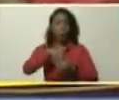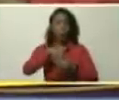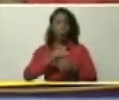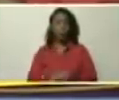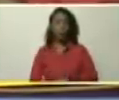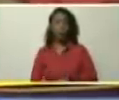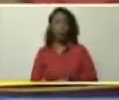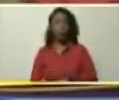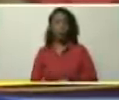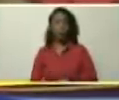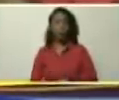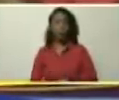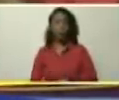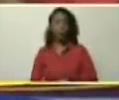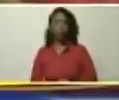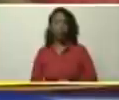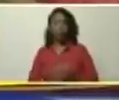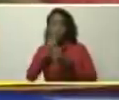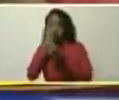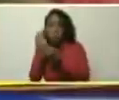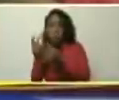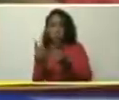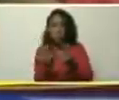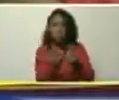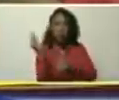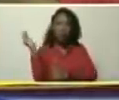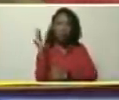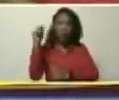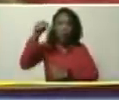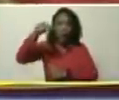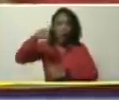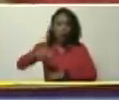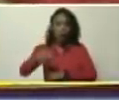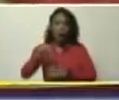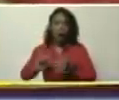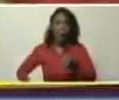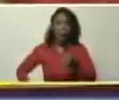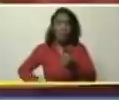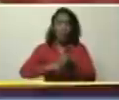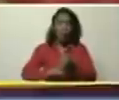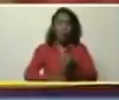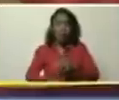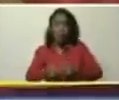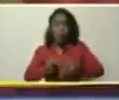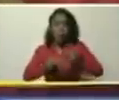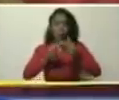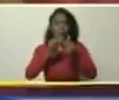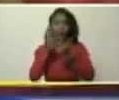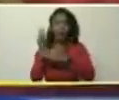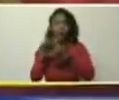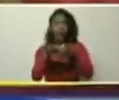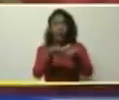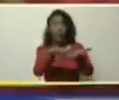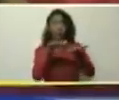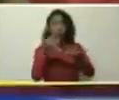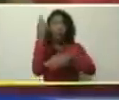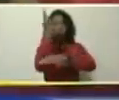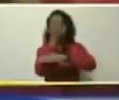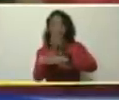estaba aquí y nos invitó que viniéramos a apoyarlo en la construcción de esta obra. Esto es bellísimo, esto lo diseñó